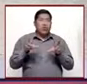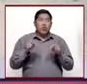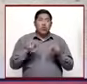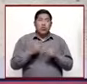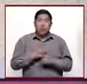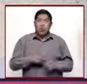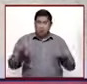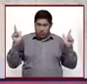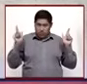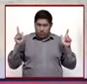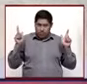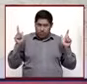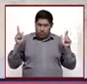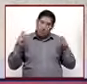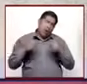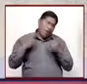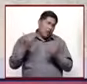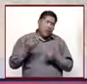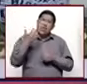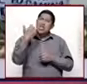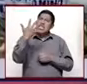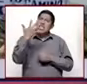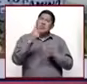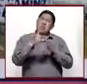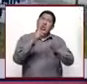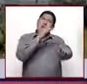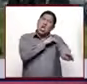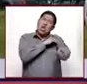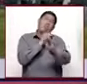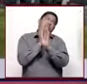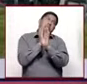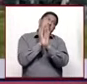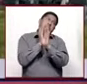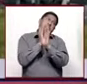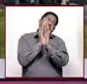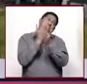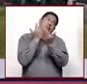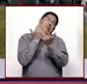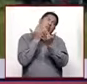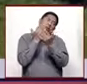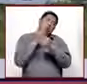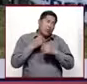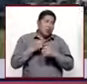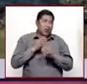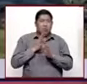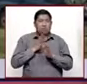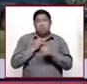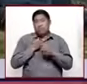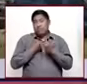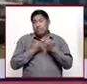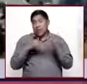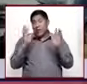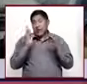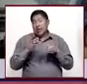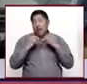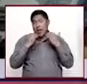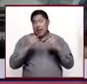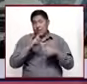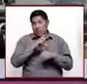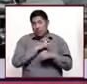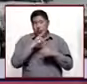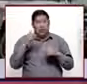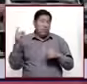expeditas. Había más de 5 kilómetros de vehículos de transporte pesado en el lugar que ya gracias a la policía que están